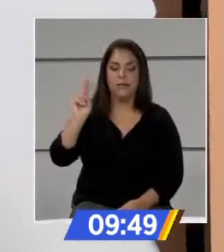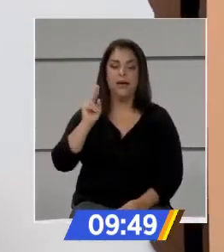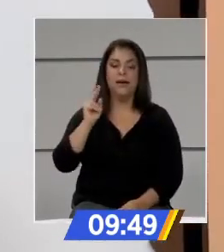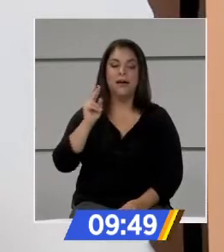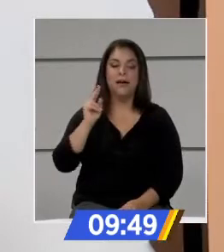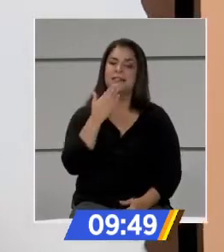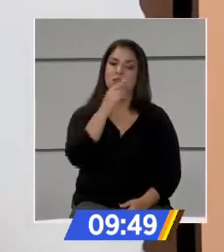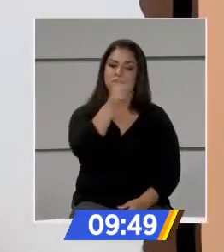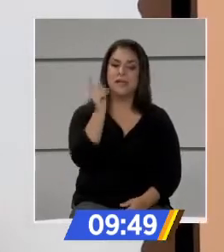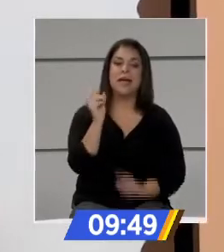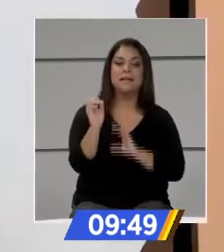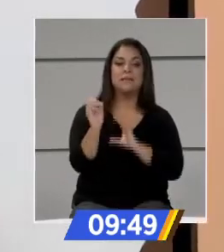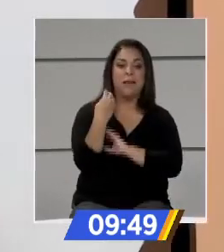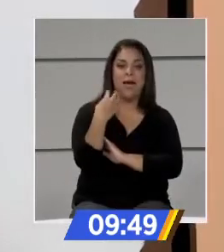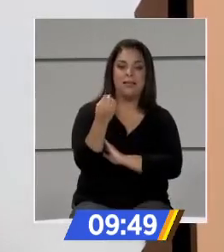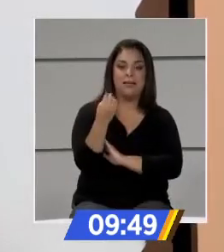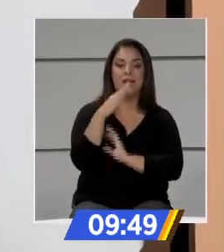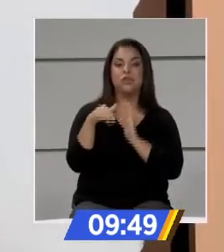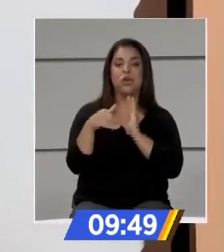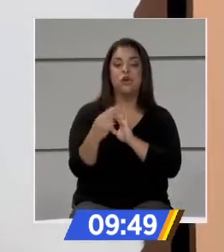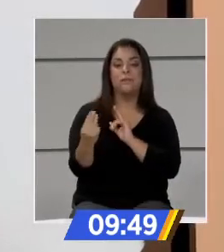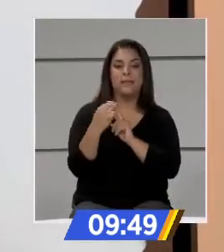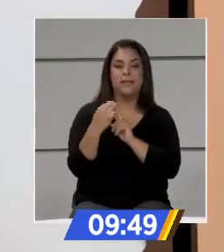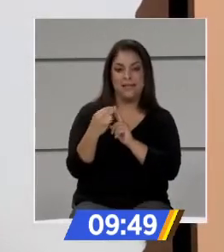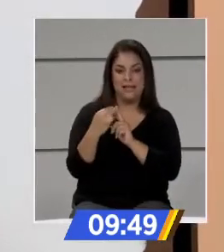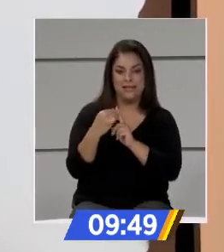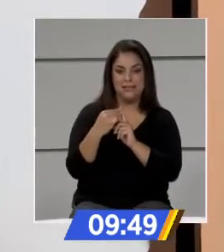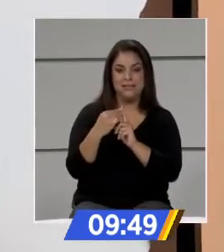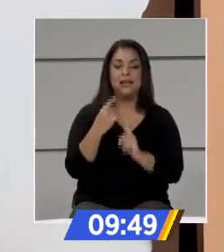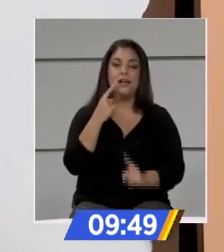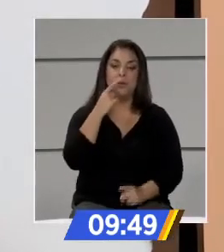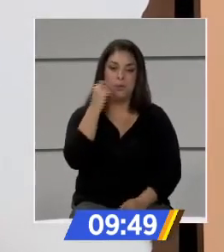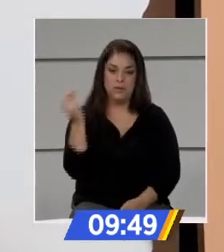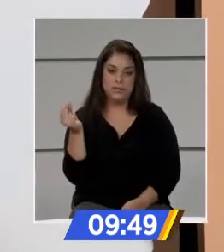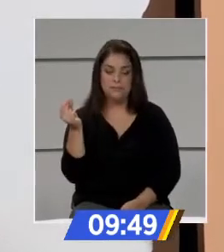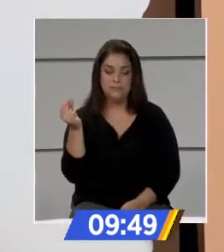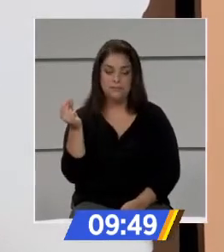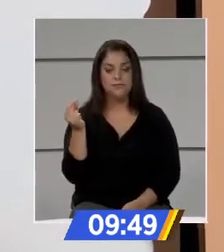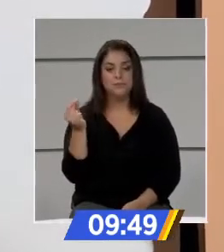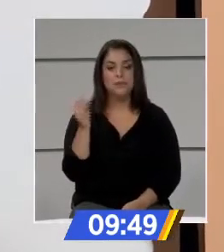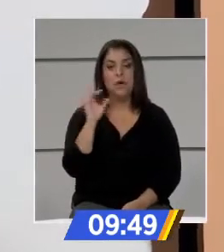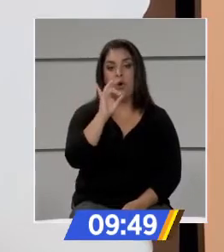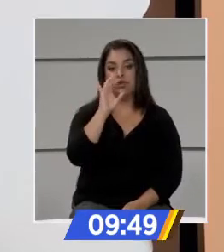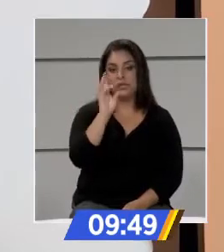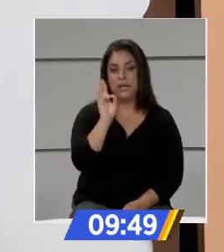que nos están mandando mensajitos en el WhatsApp